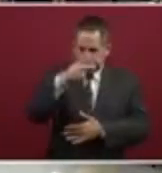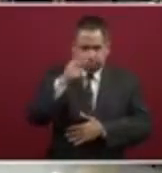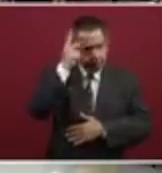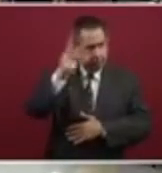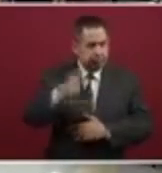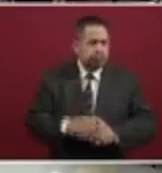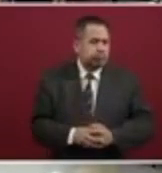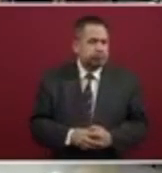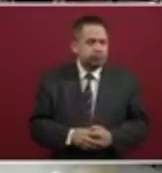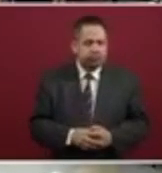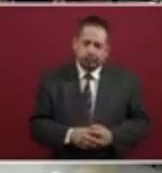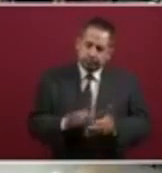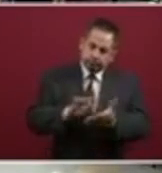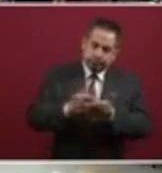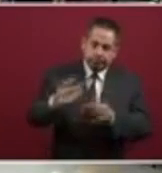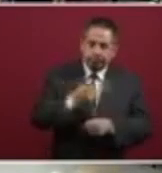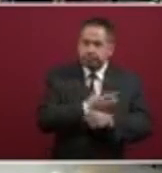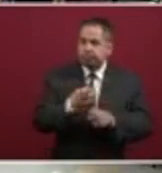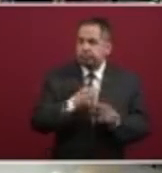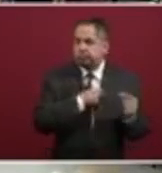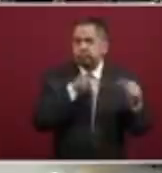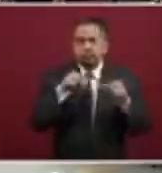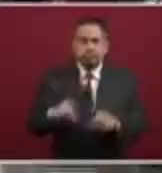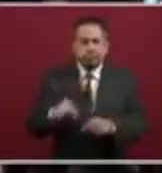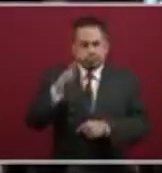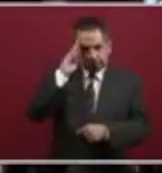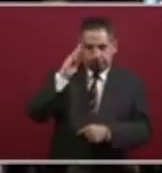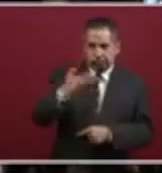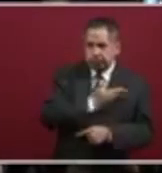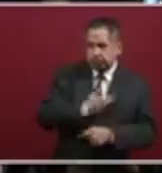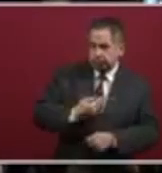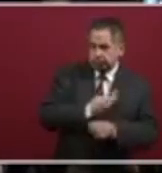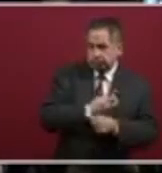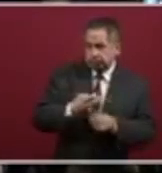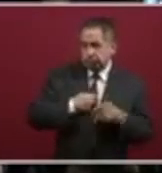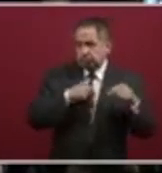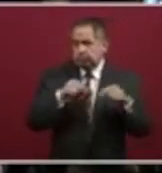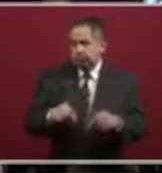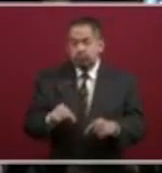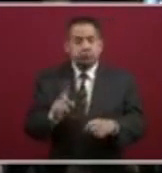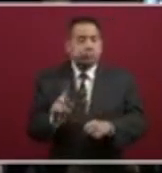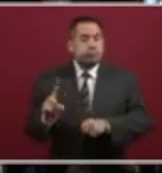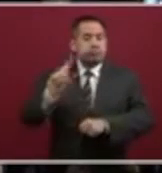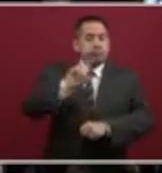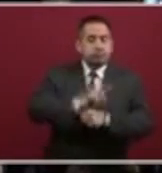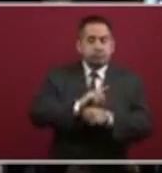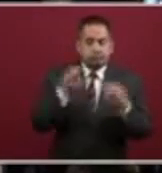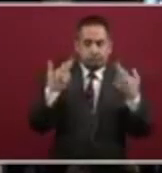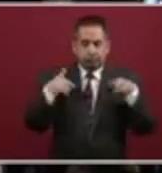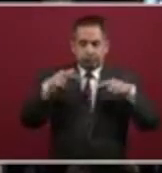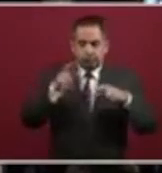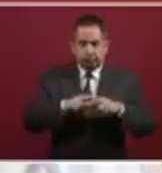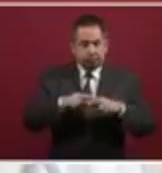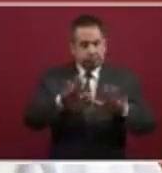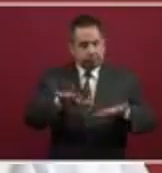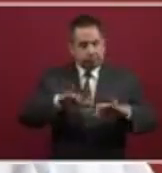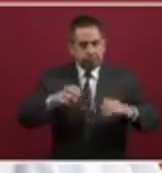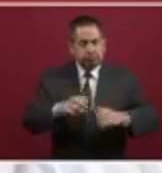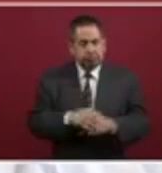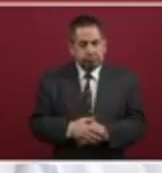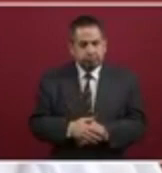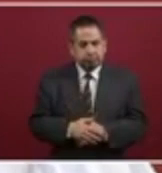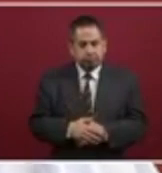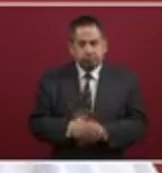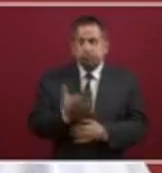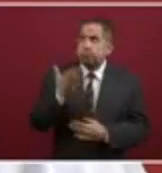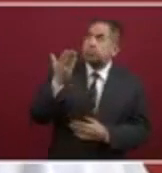Agradezco la invitación que nos ha hecho el señor presidente con motivo del Día del Maestro. Pido al